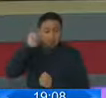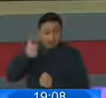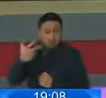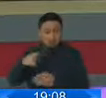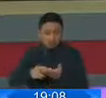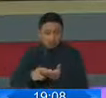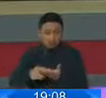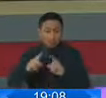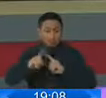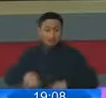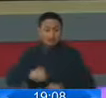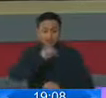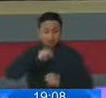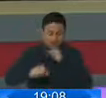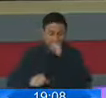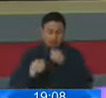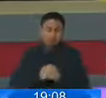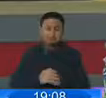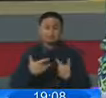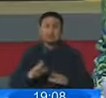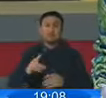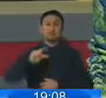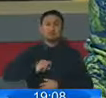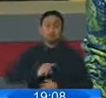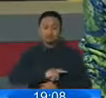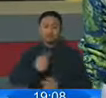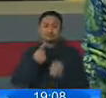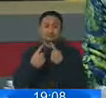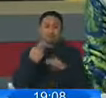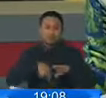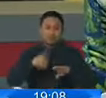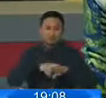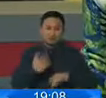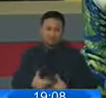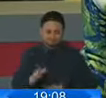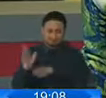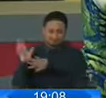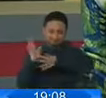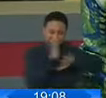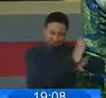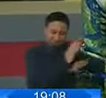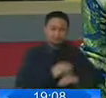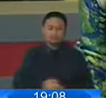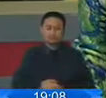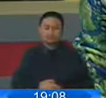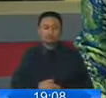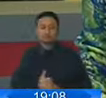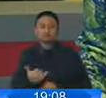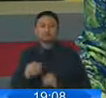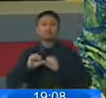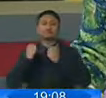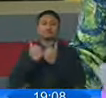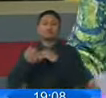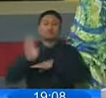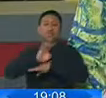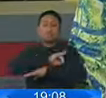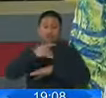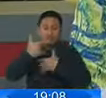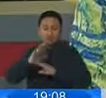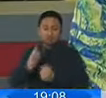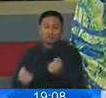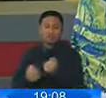pero sí nos ha dado detalles de lo que ha sido este diálogo nacional. Ahora, en otro ámbito de la información, por unanimidad, la Asamblea Nacional se sumó al